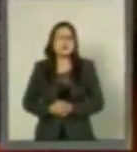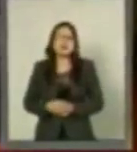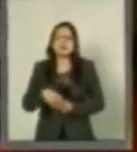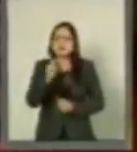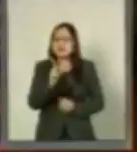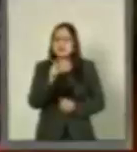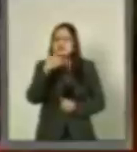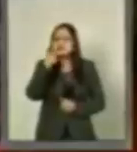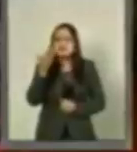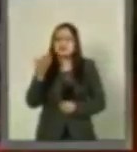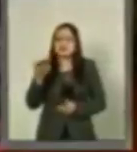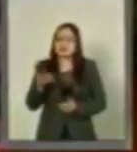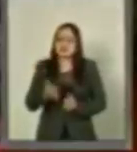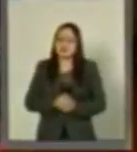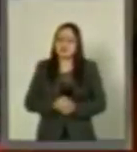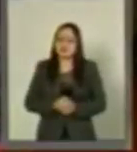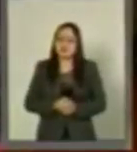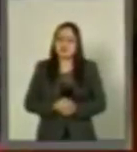quisiera tratar de